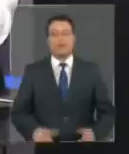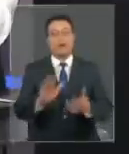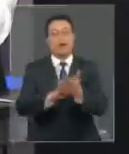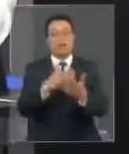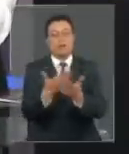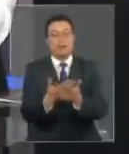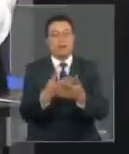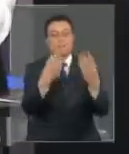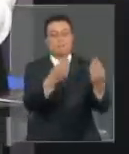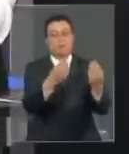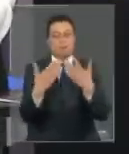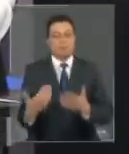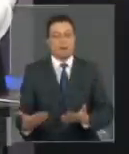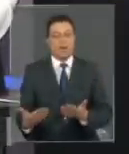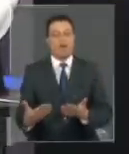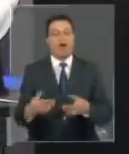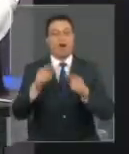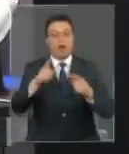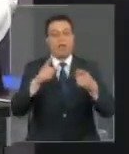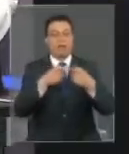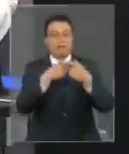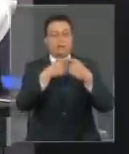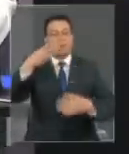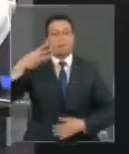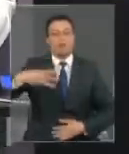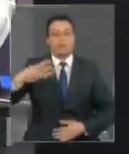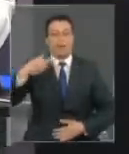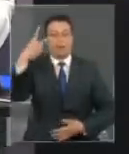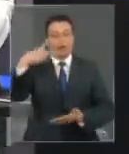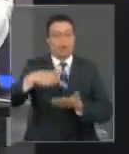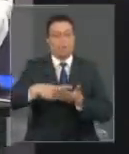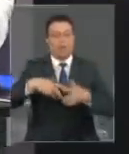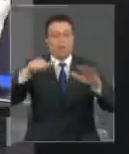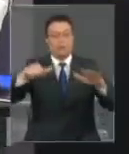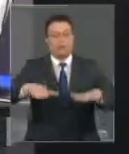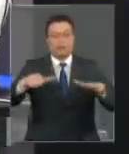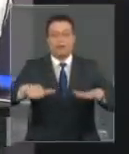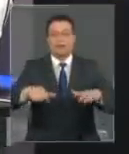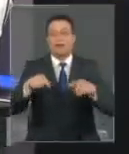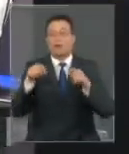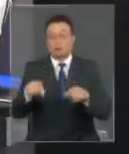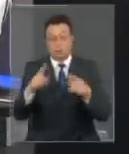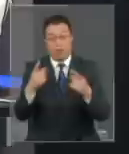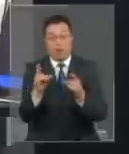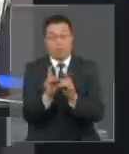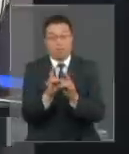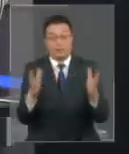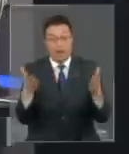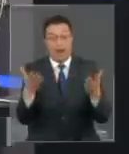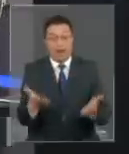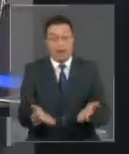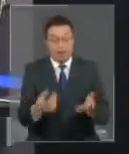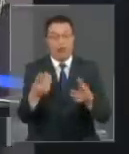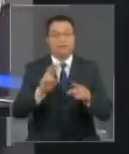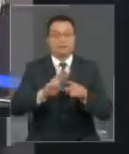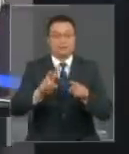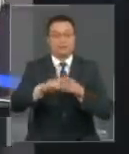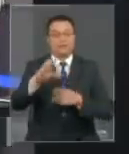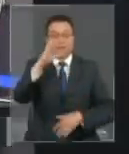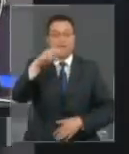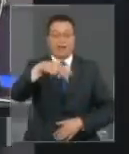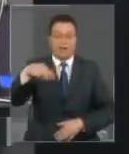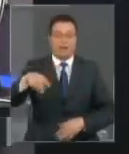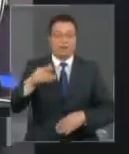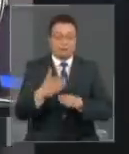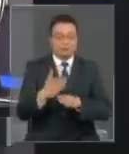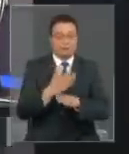¿Cómo están? Bienvenidos a Debates Municipales 2016, que es una cobertura especial que tenemos, por supuesto, preparada acá en CNN Chile,